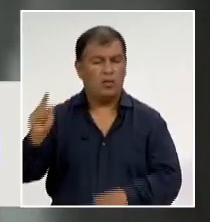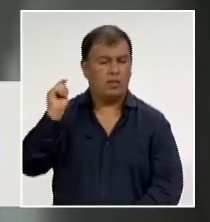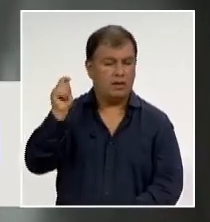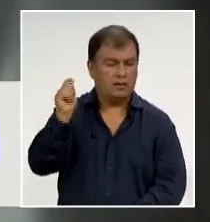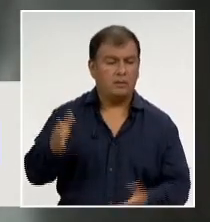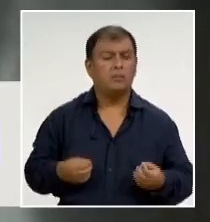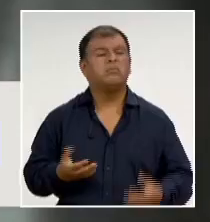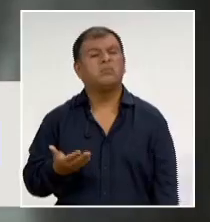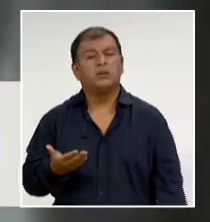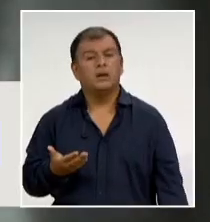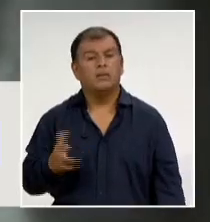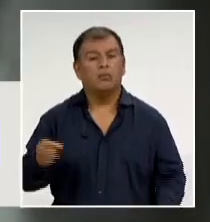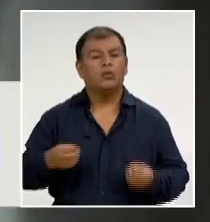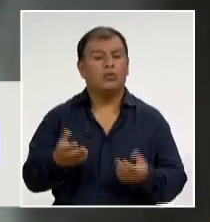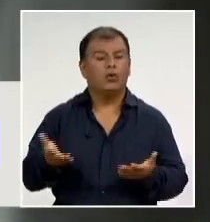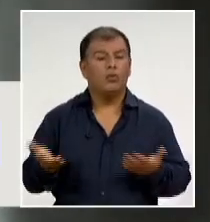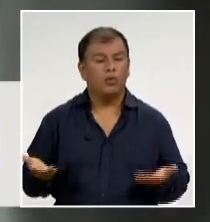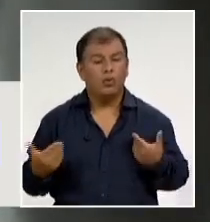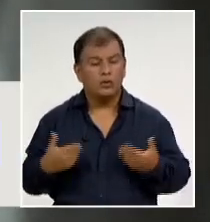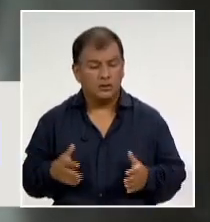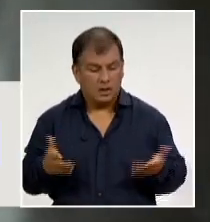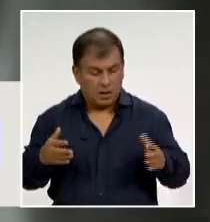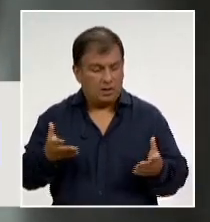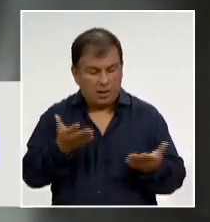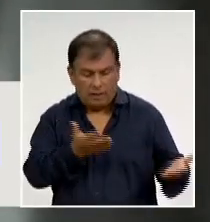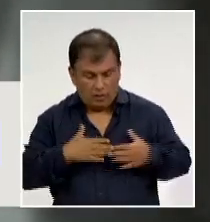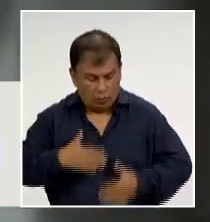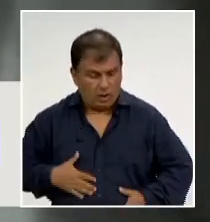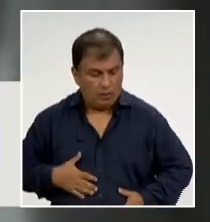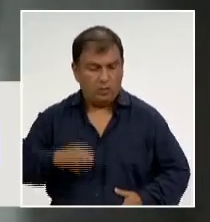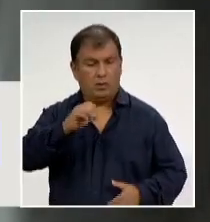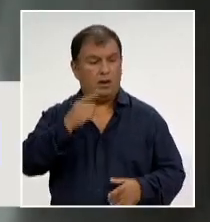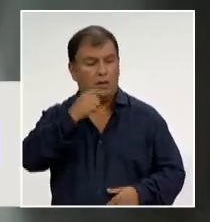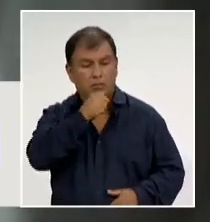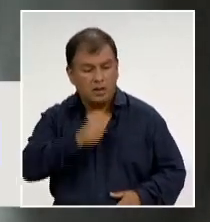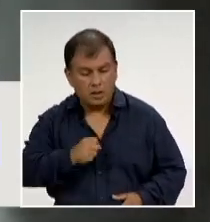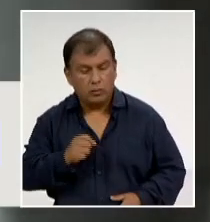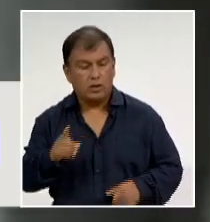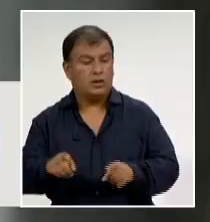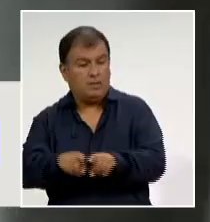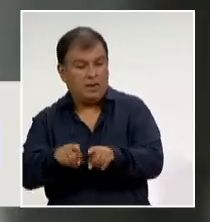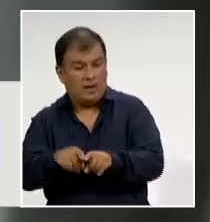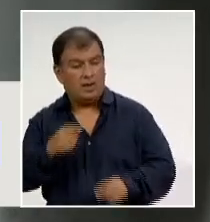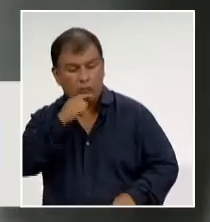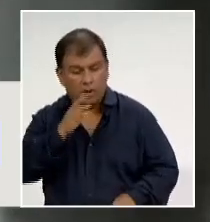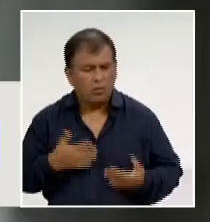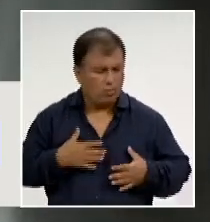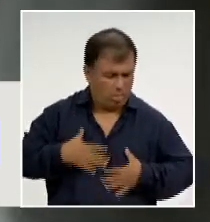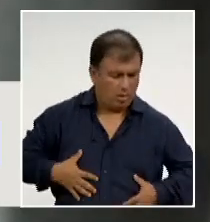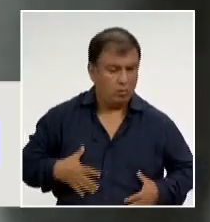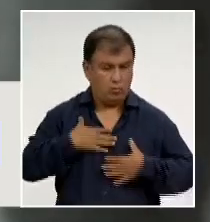¿Y por qué? Por el estado en el que se encontró el cuerpo de Samuel Mifflin y de su pareja Irma Peralta.